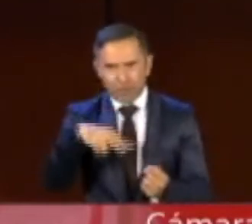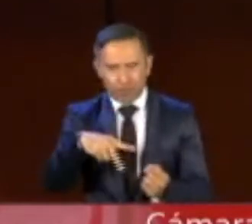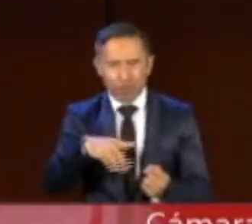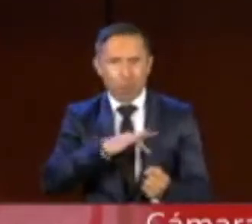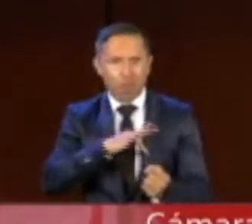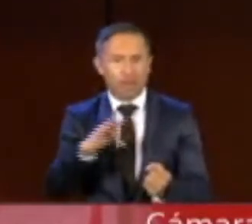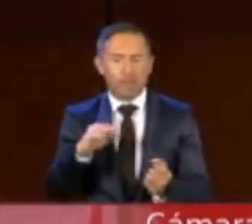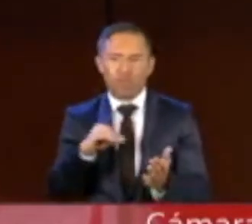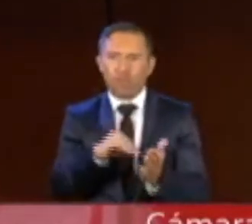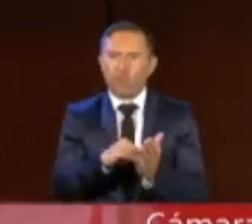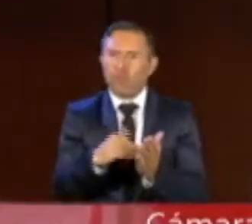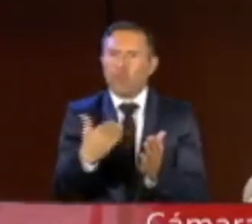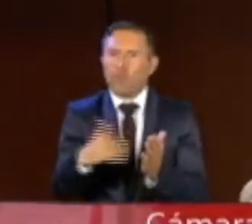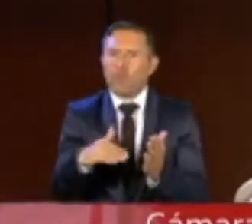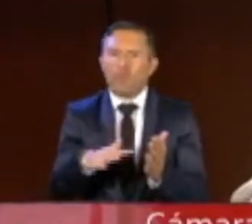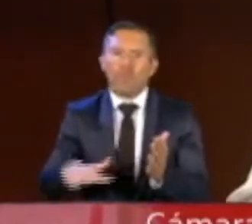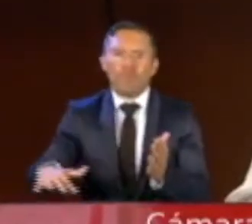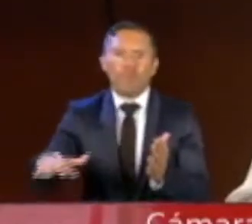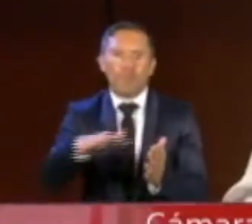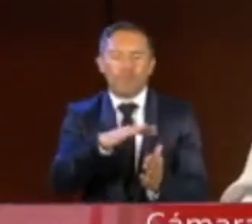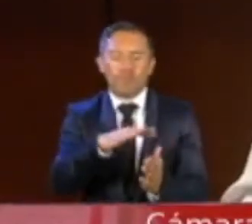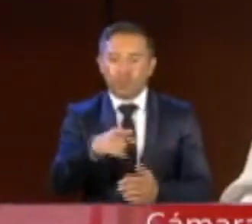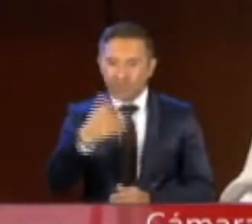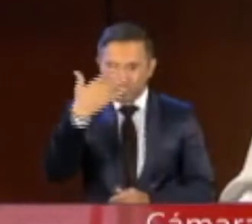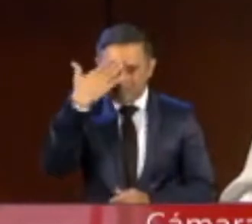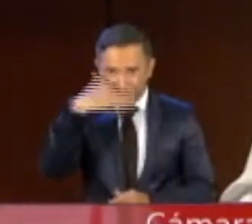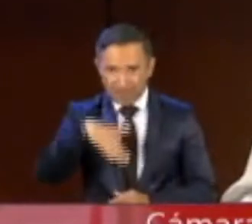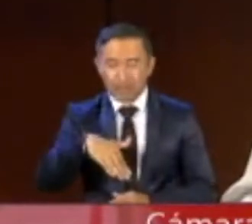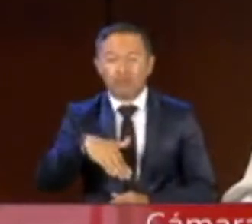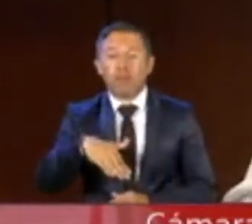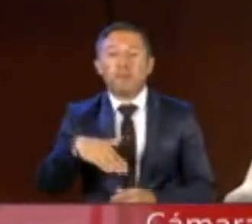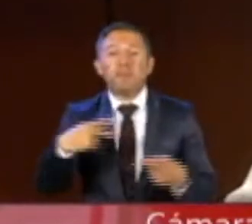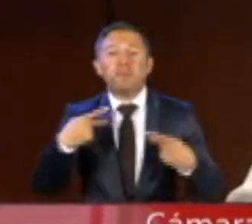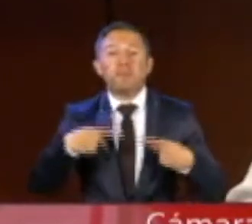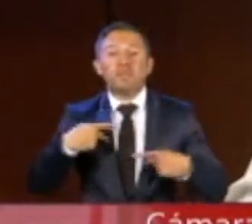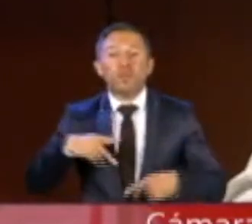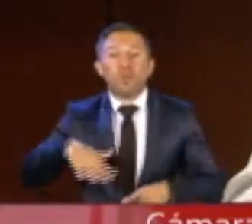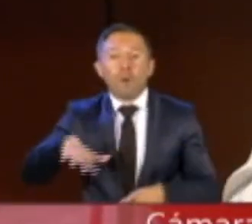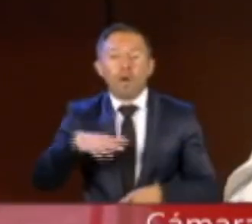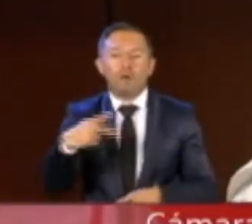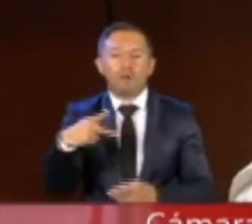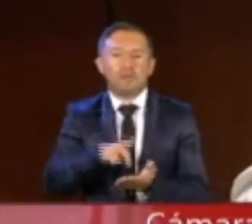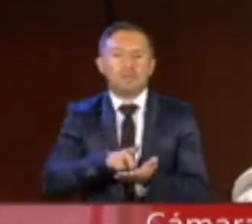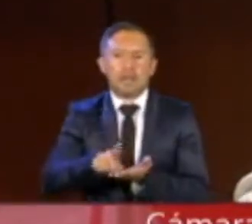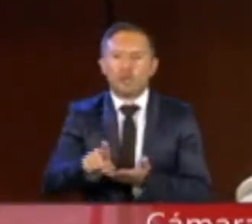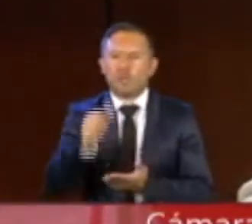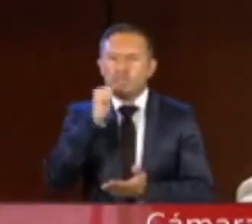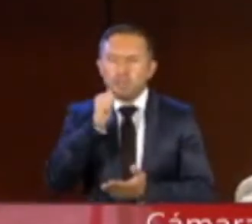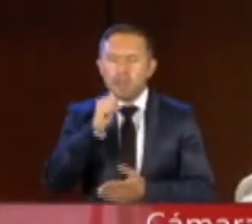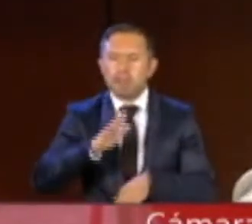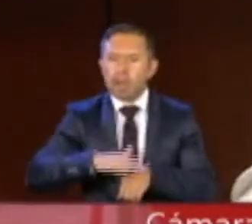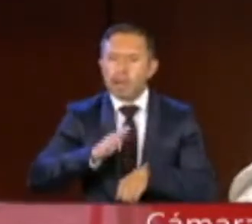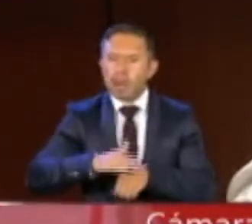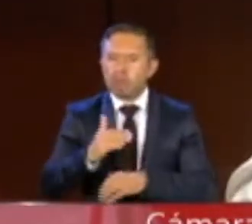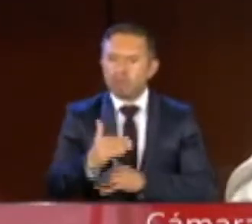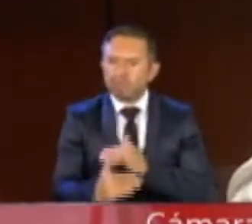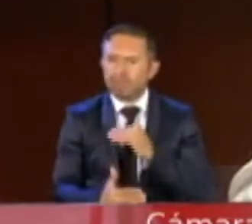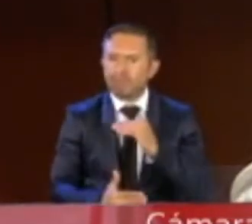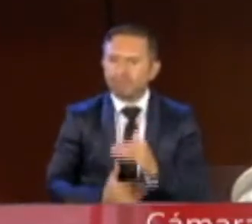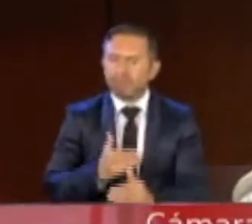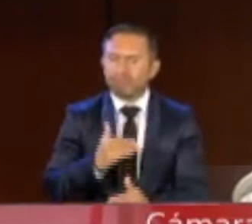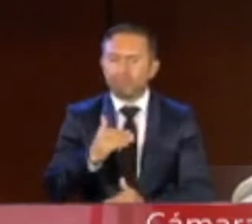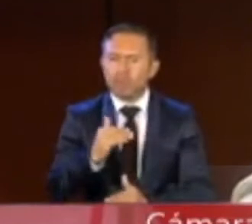su representante en la mesa directiva, por lo que el cambio de la dirigencia del Senado se dará en armonía